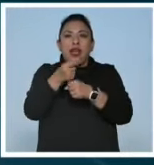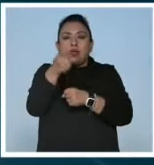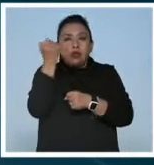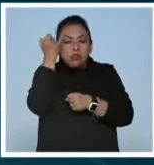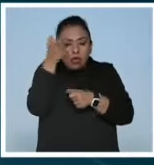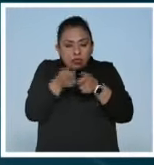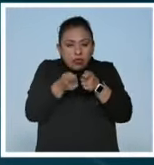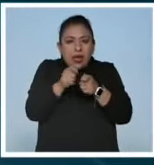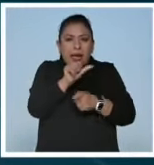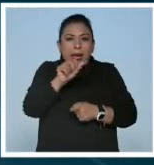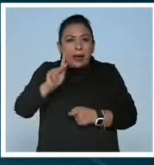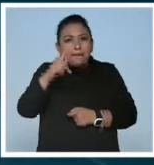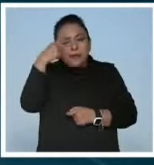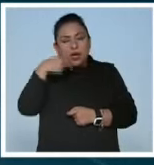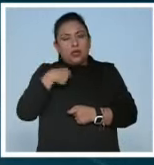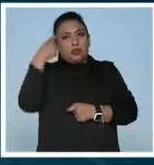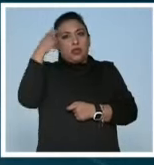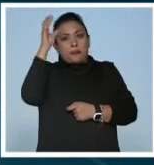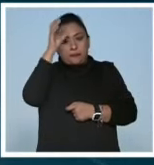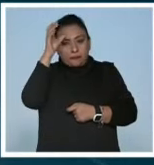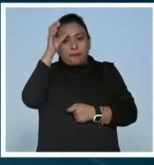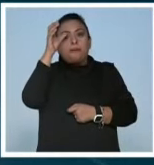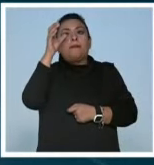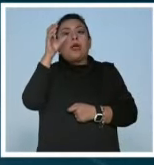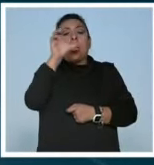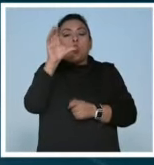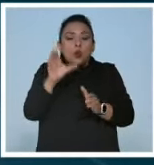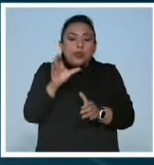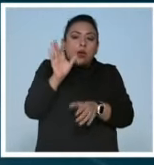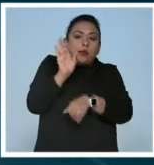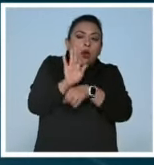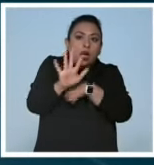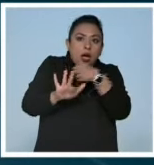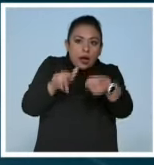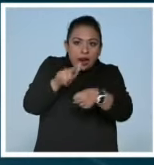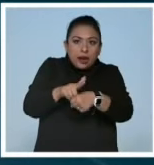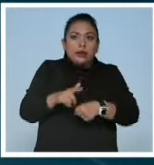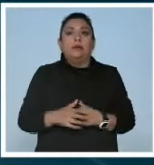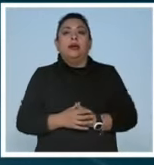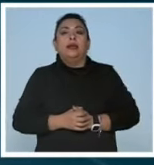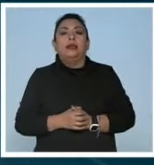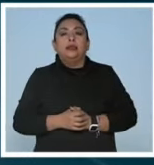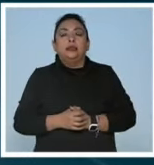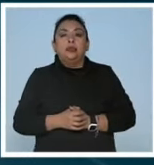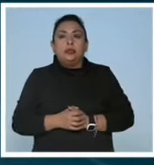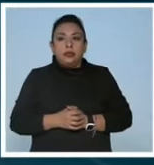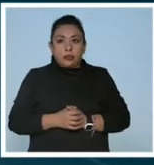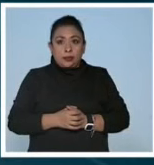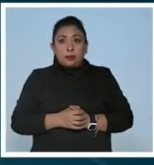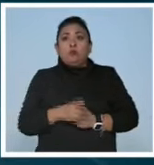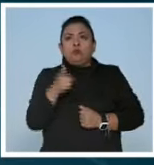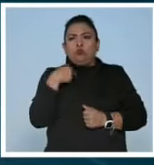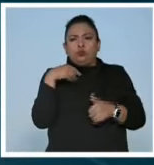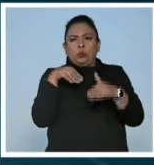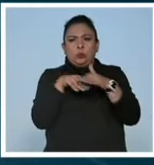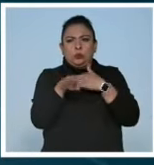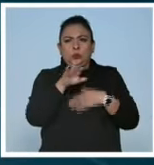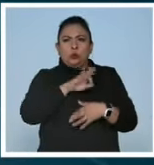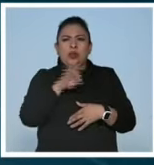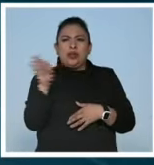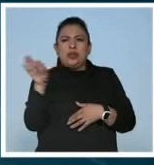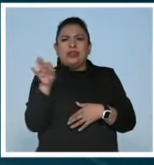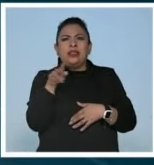una aplicación para concientizar a las personas sobre el cuidado y la protección de los animales. Tú puedes ingresar a